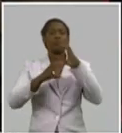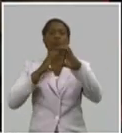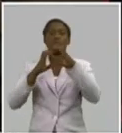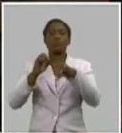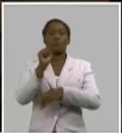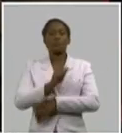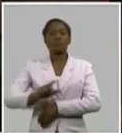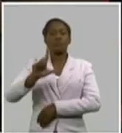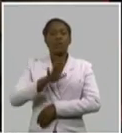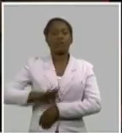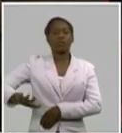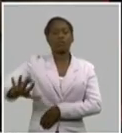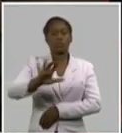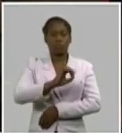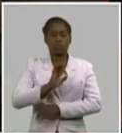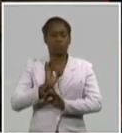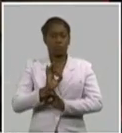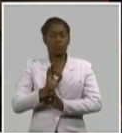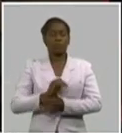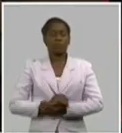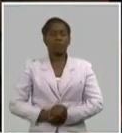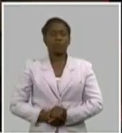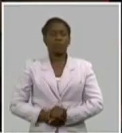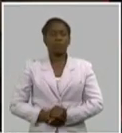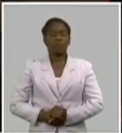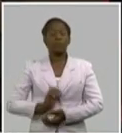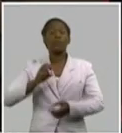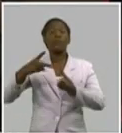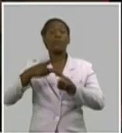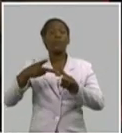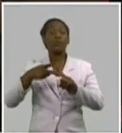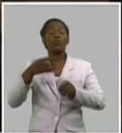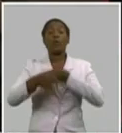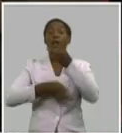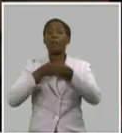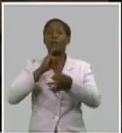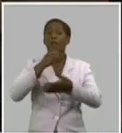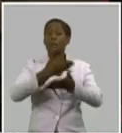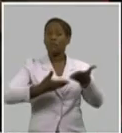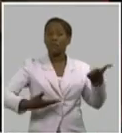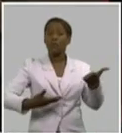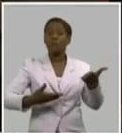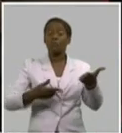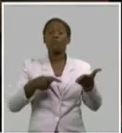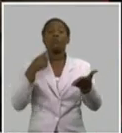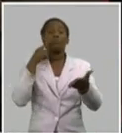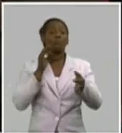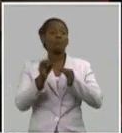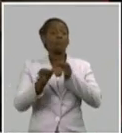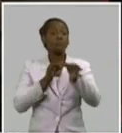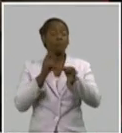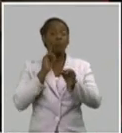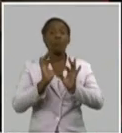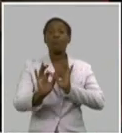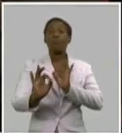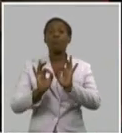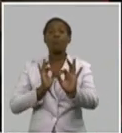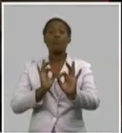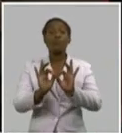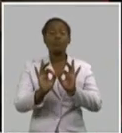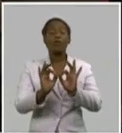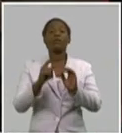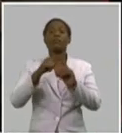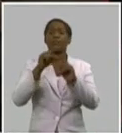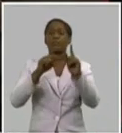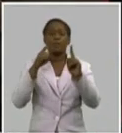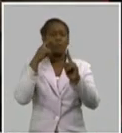social en todas las esferas. Habla de la necesidad de la informatización y cuidado, alertándonos de los temas, lo